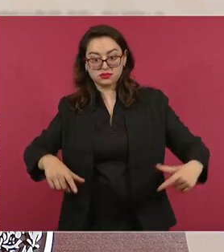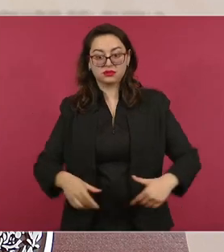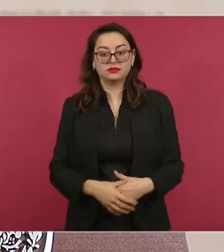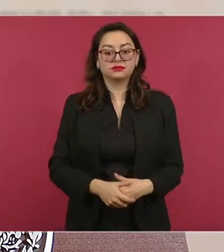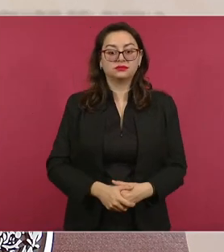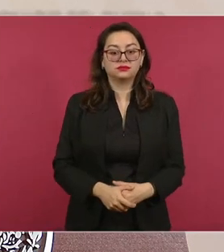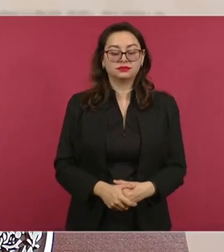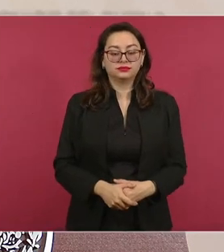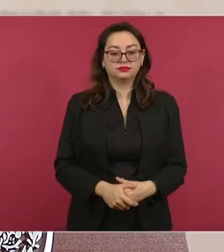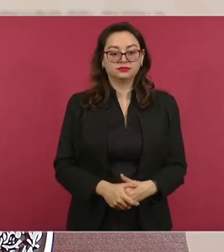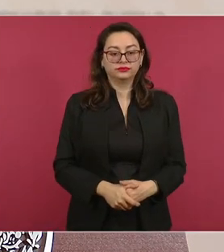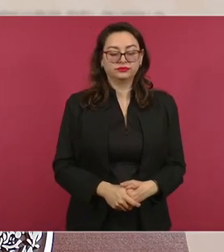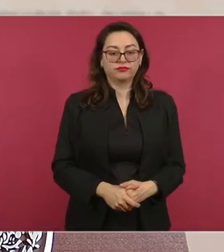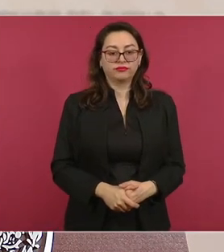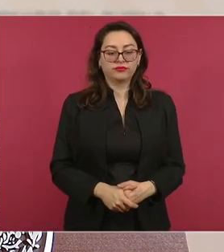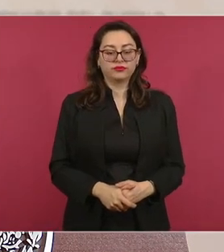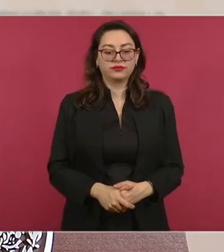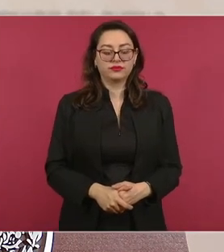Ahí está.